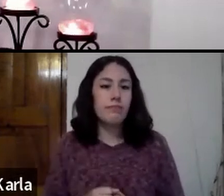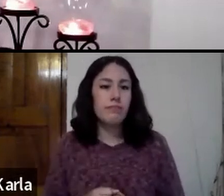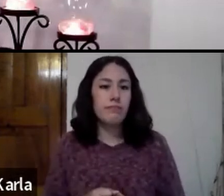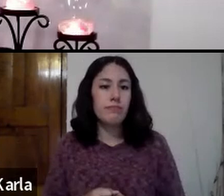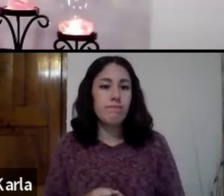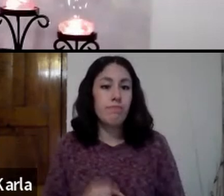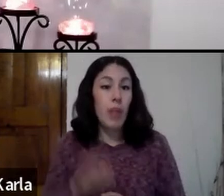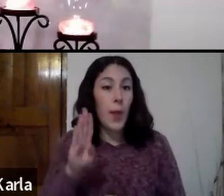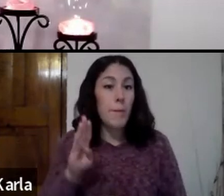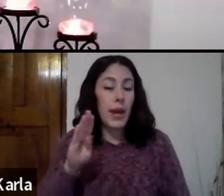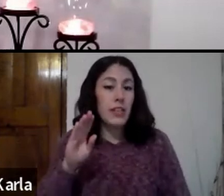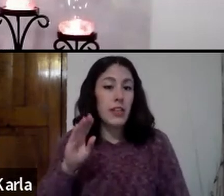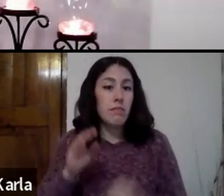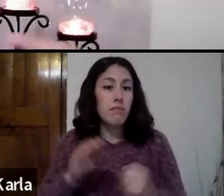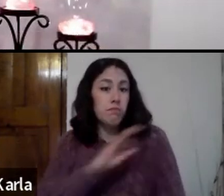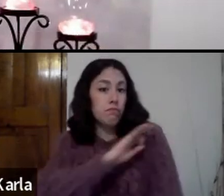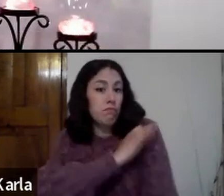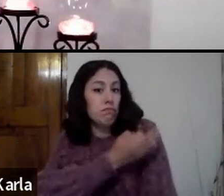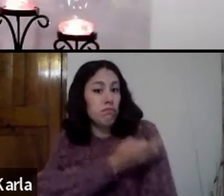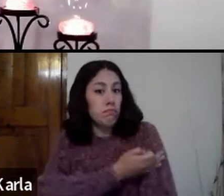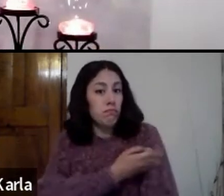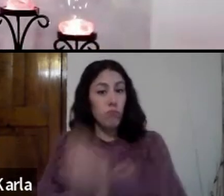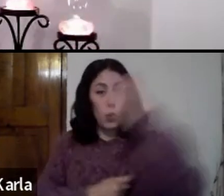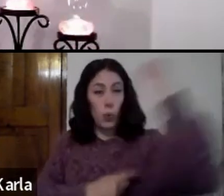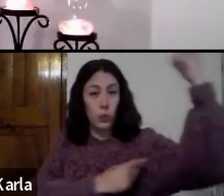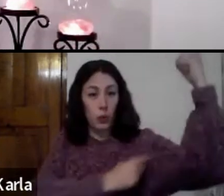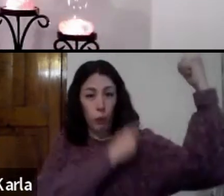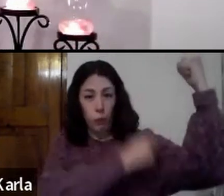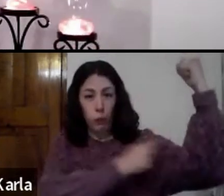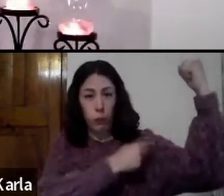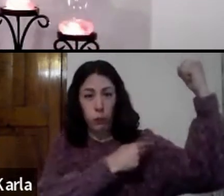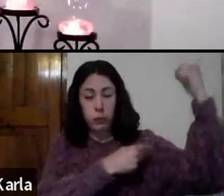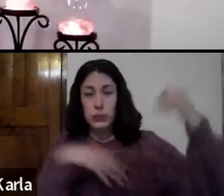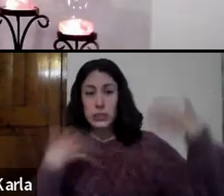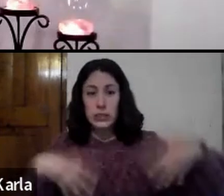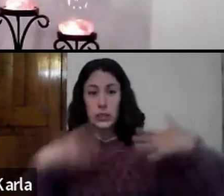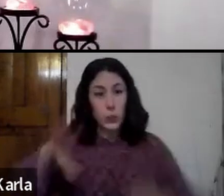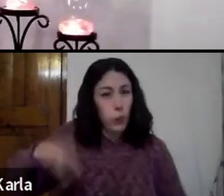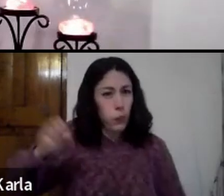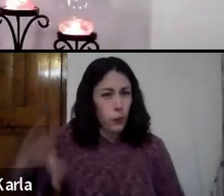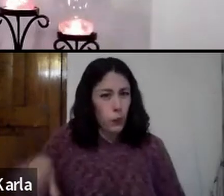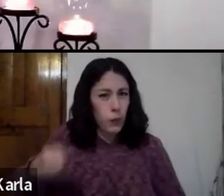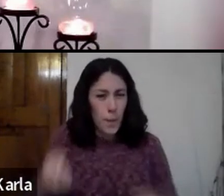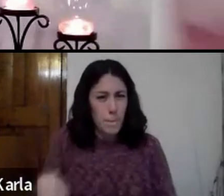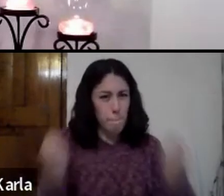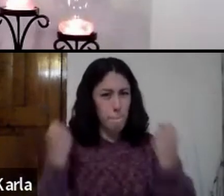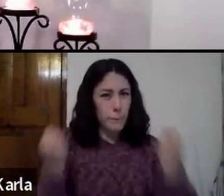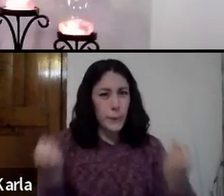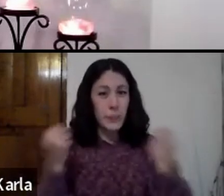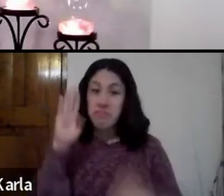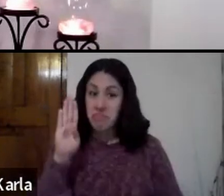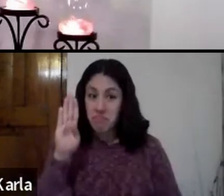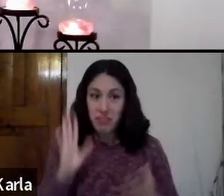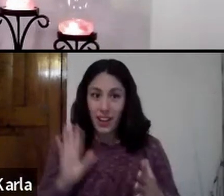que trabajar si yo siempre estoy a lo que se me viene tengo hambre como hago todo lo a impulso